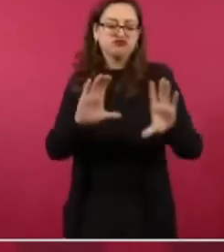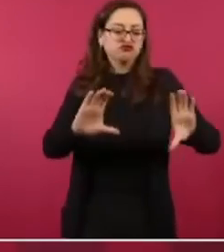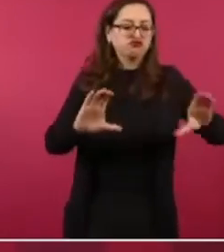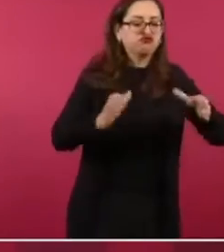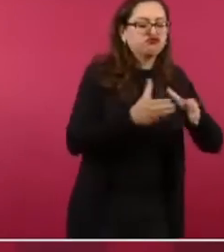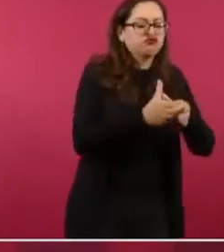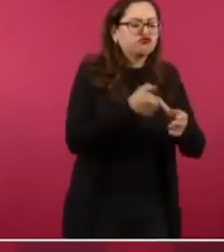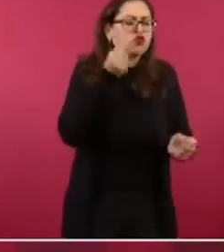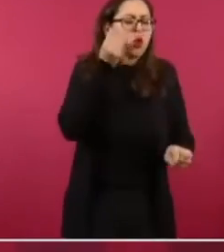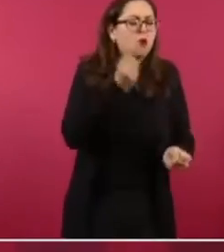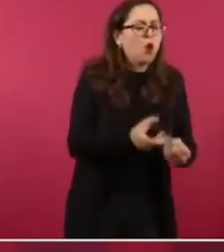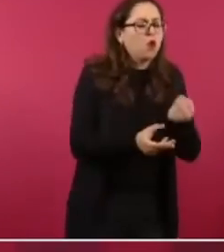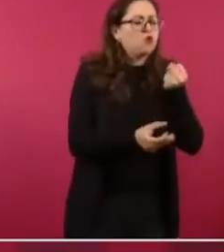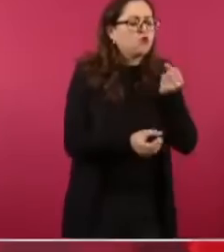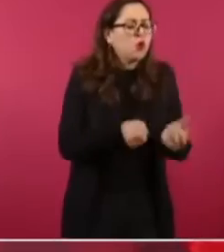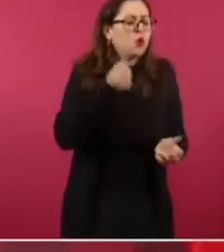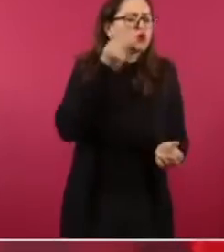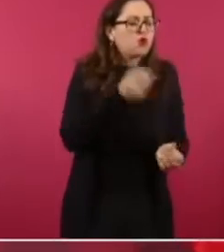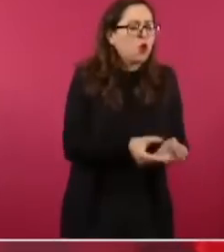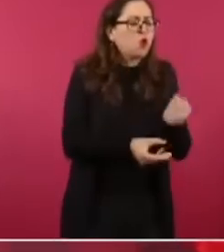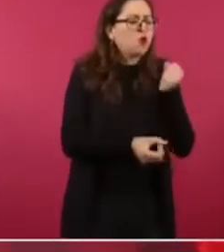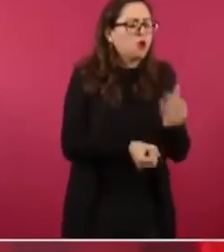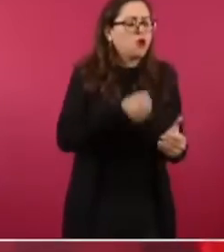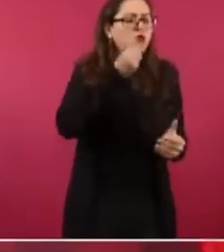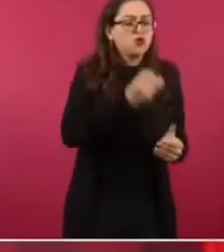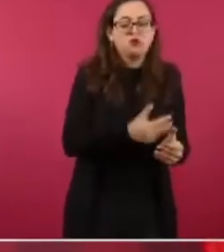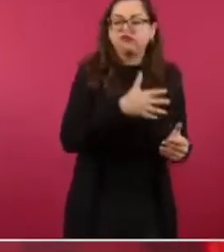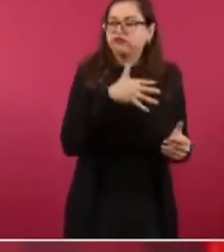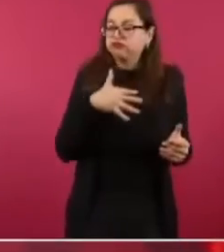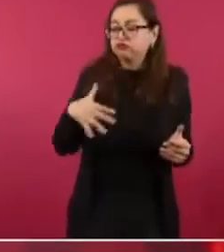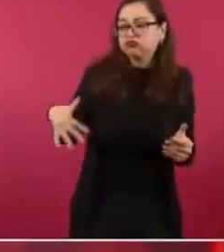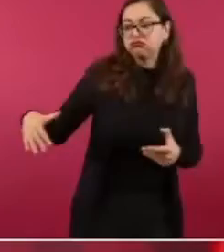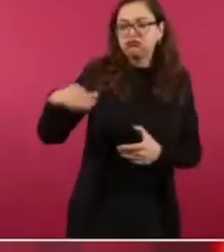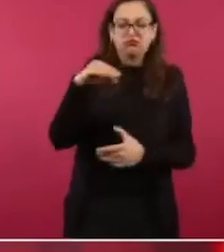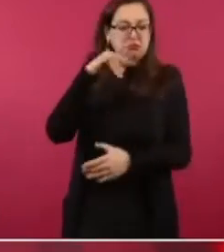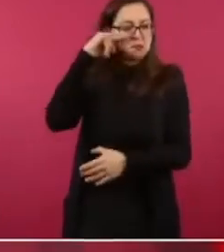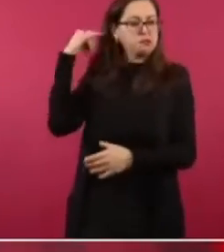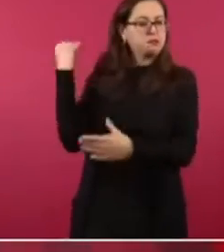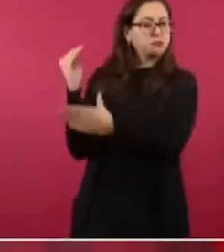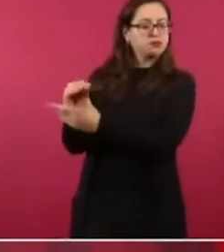Eso puede funcionar transitoriamente,